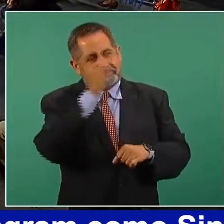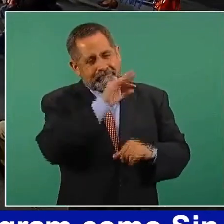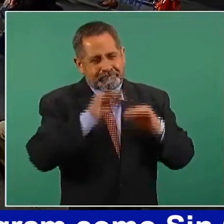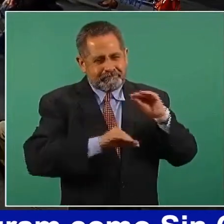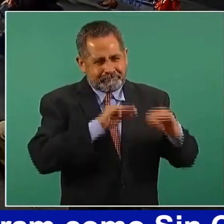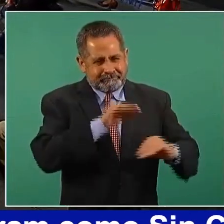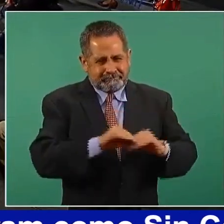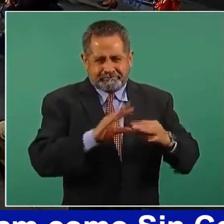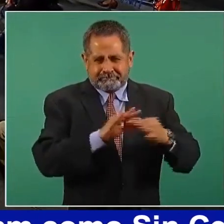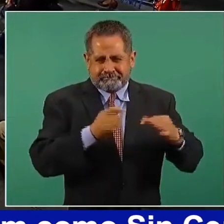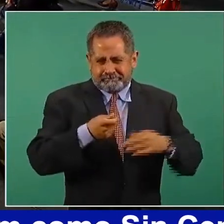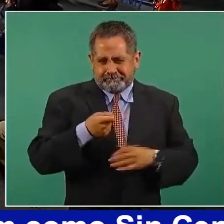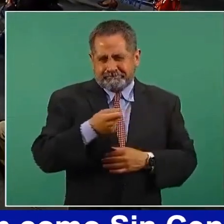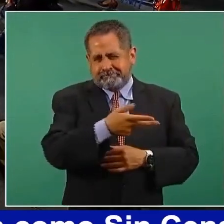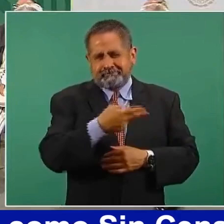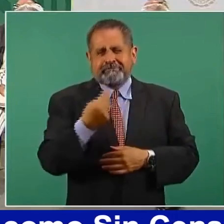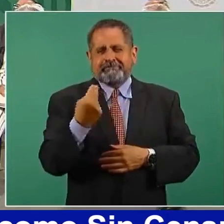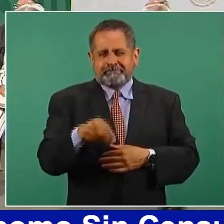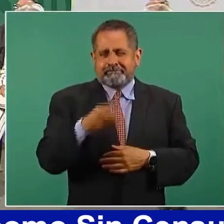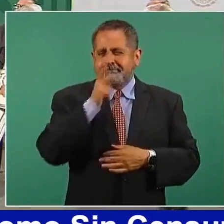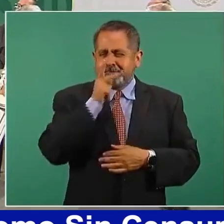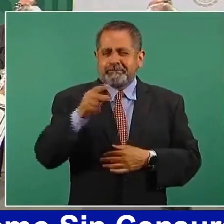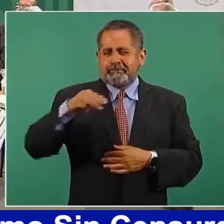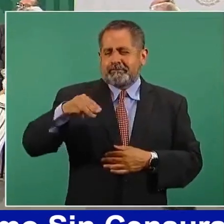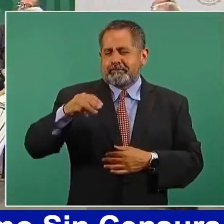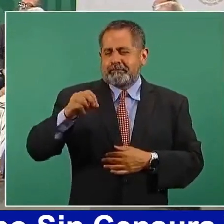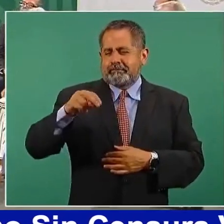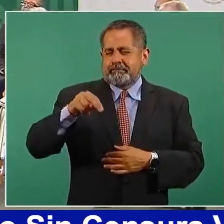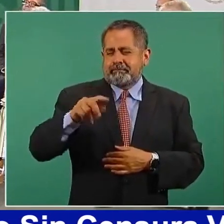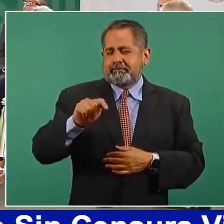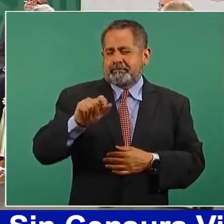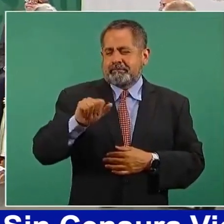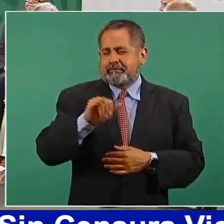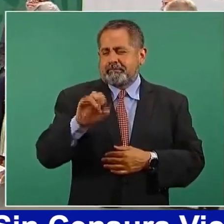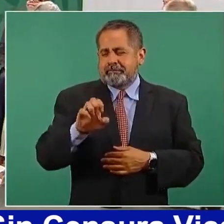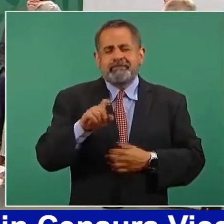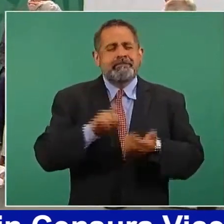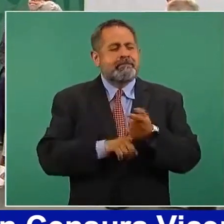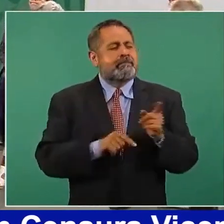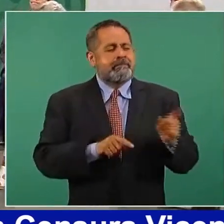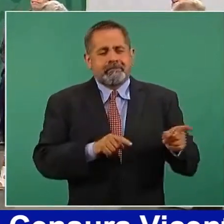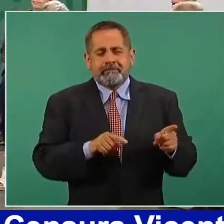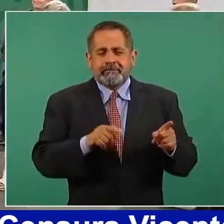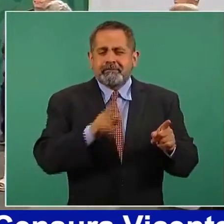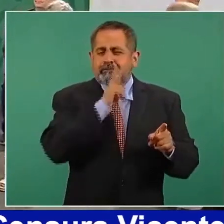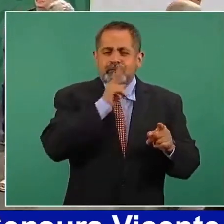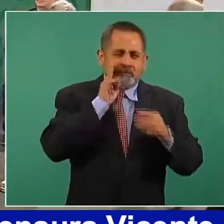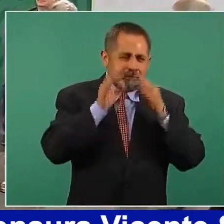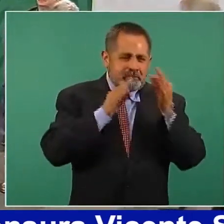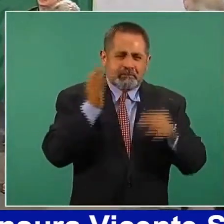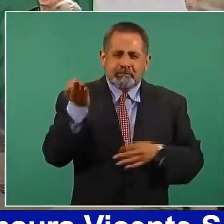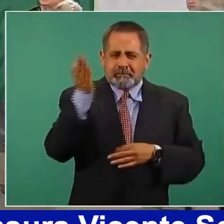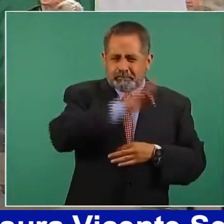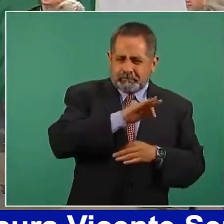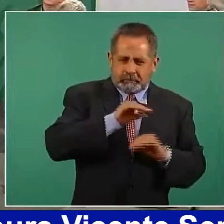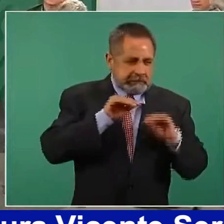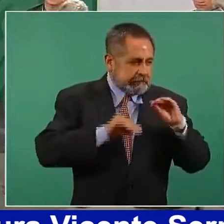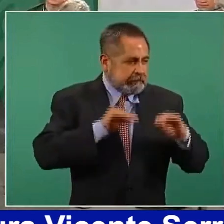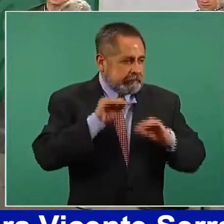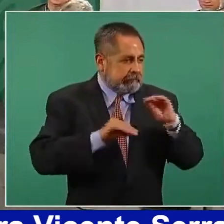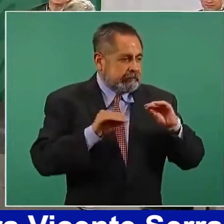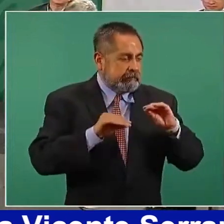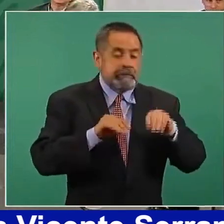se denominan montajes o noticias falsas o fabricadas